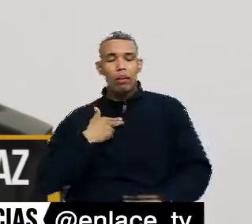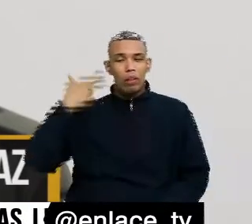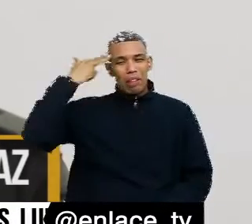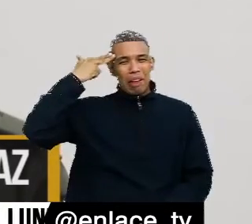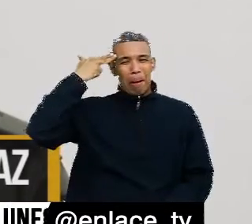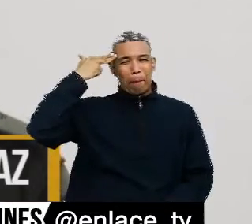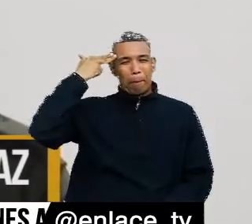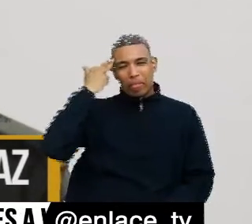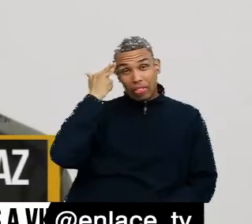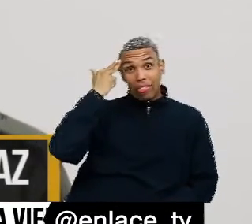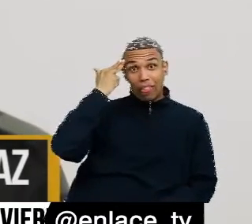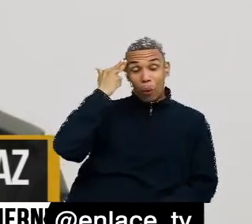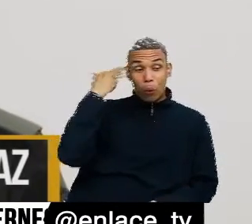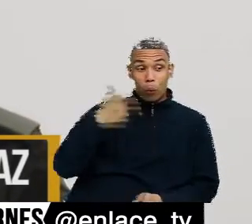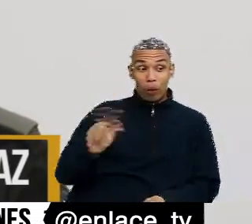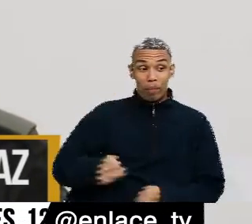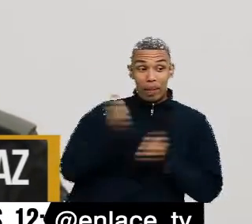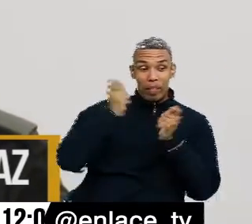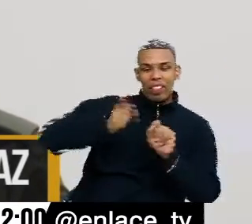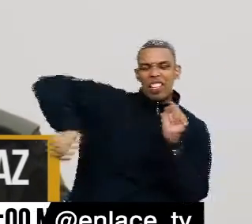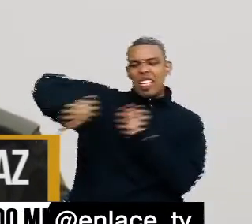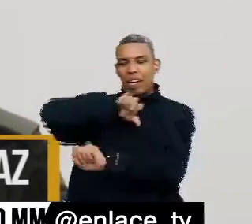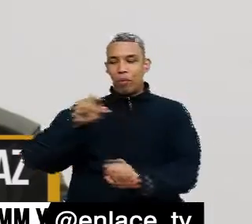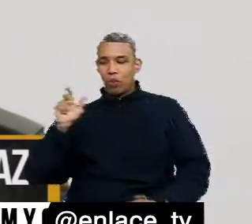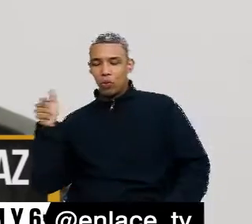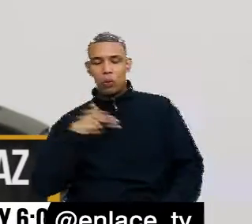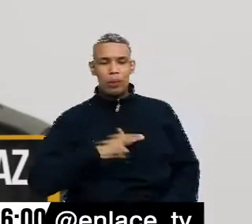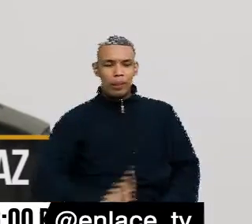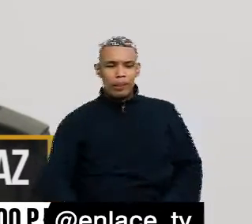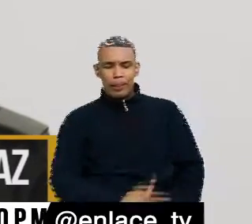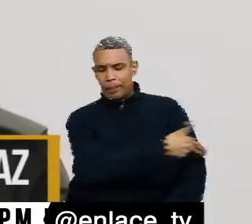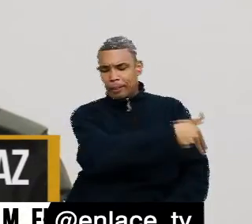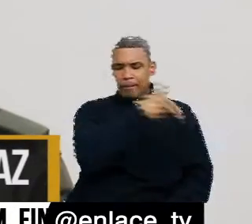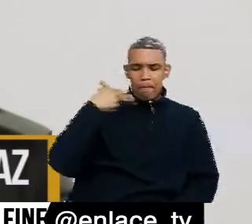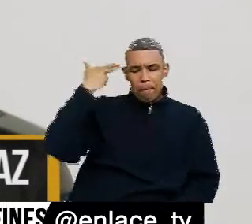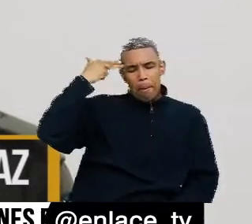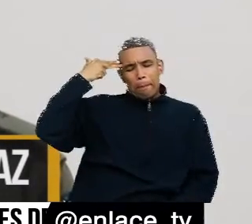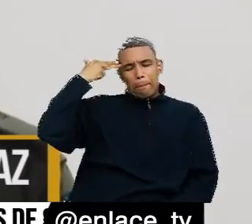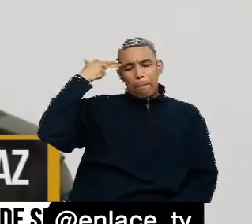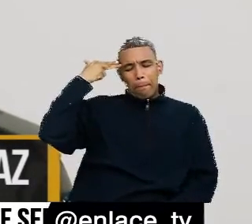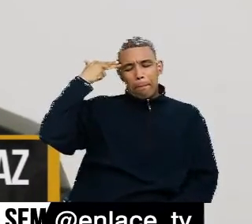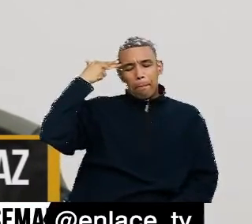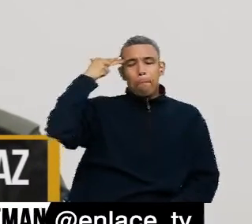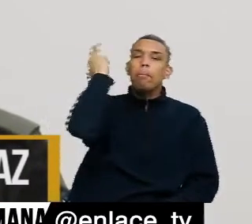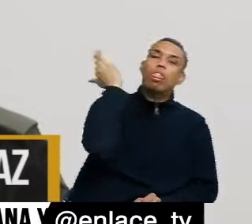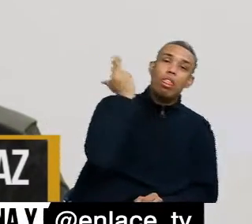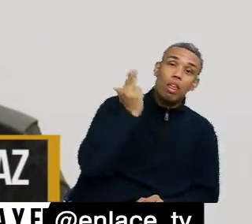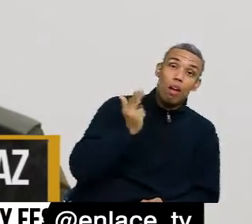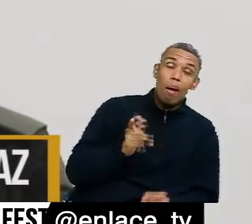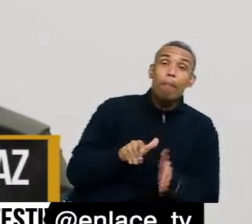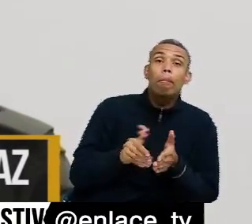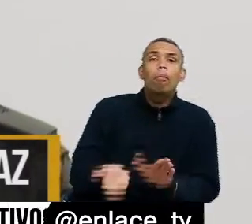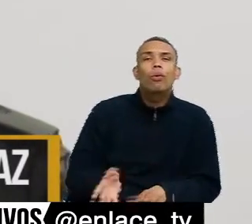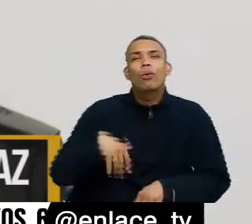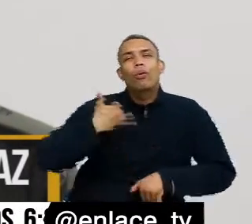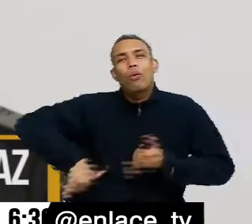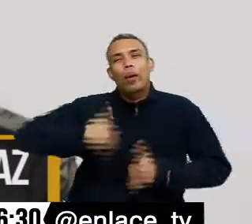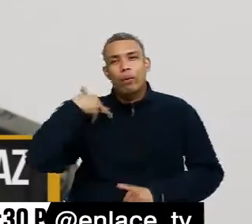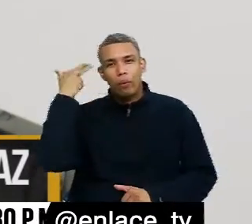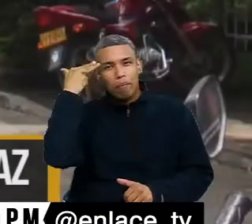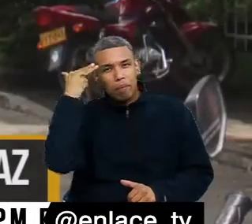Sin embargo, pues esto es materia de investigación. Se hizo la inspección técnica cadáver y ya de acuerdo a